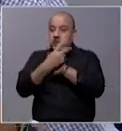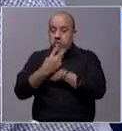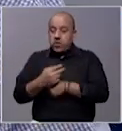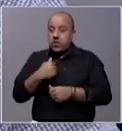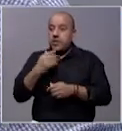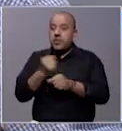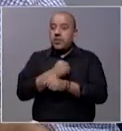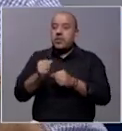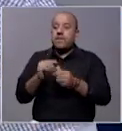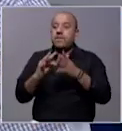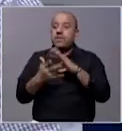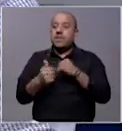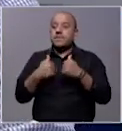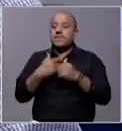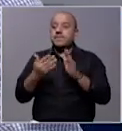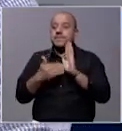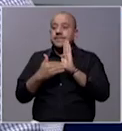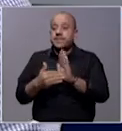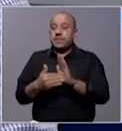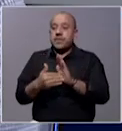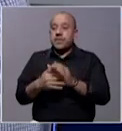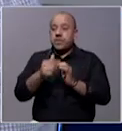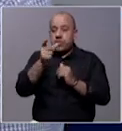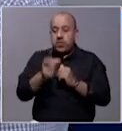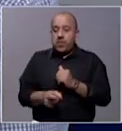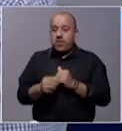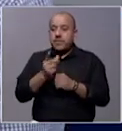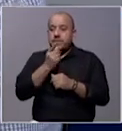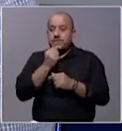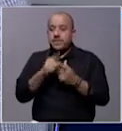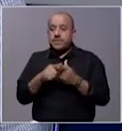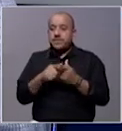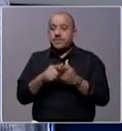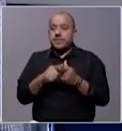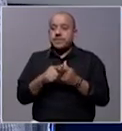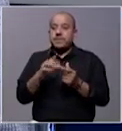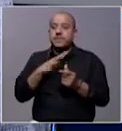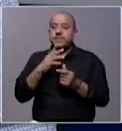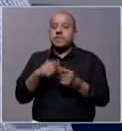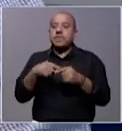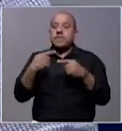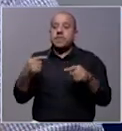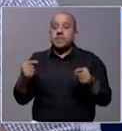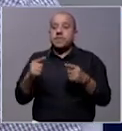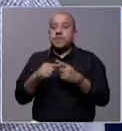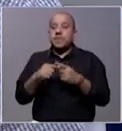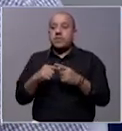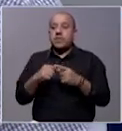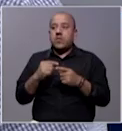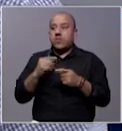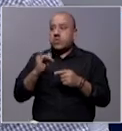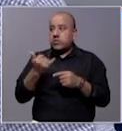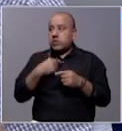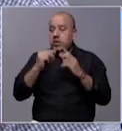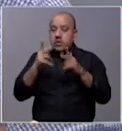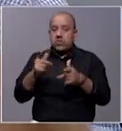aprobar instrumentos para respaldar la acción del efectivo policial pero al mismo tiempo hay medidas que tienen que ver con lo que todos hemos dicho